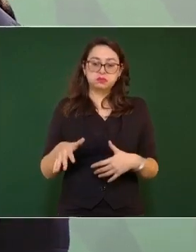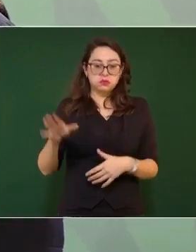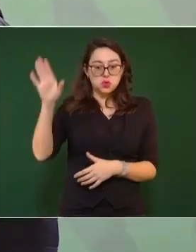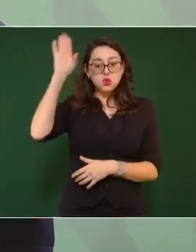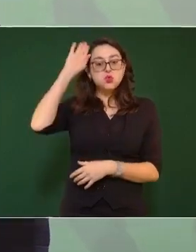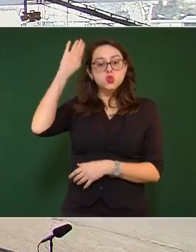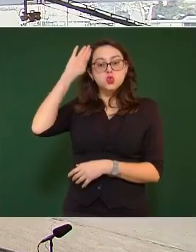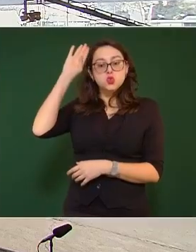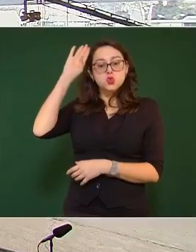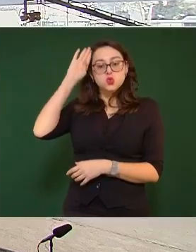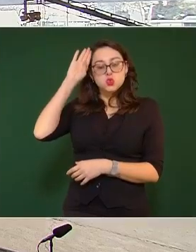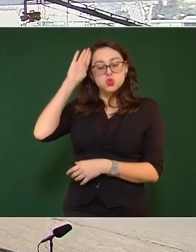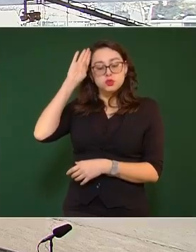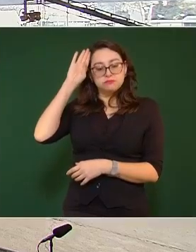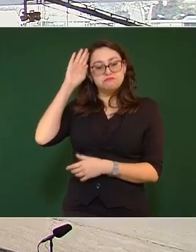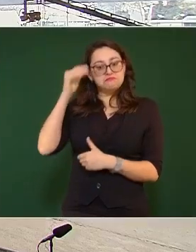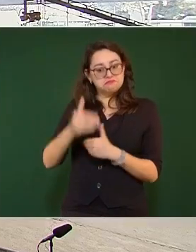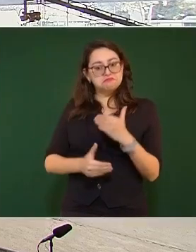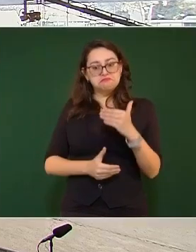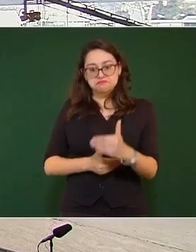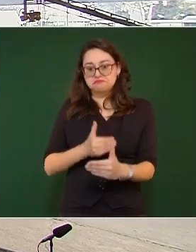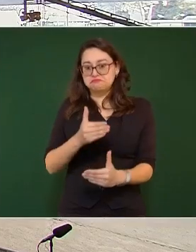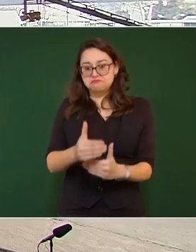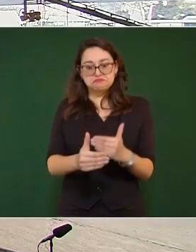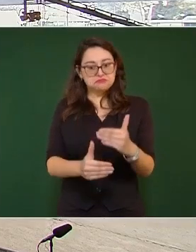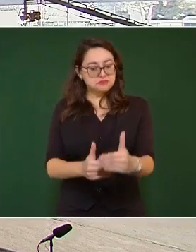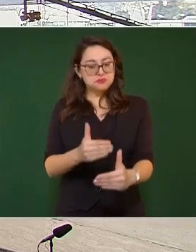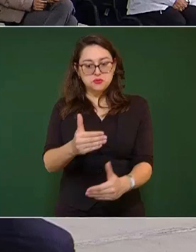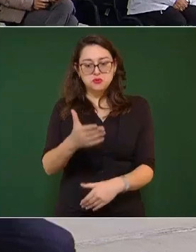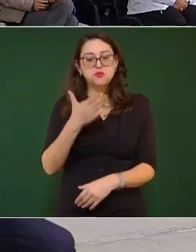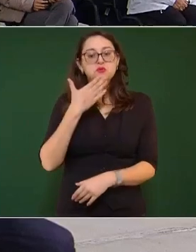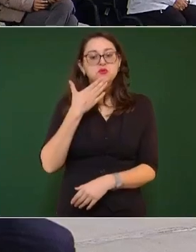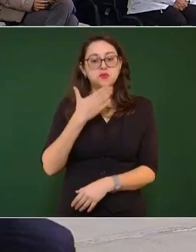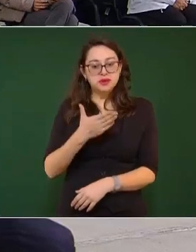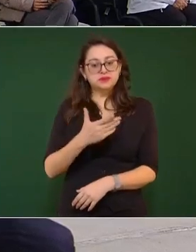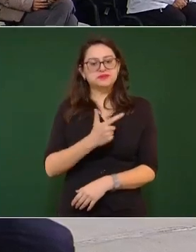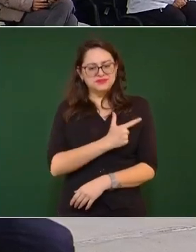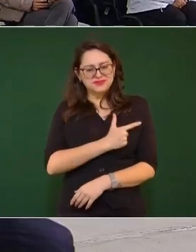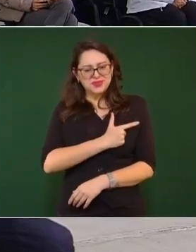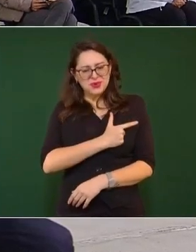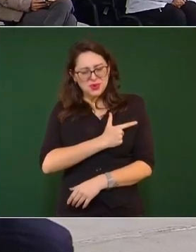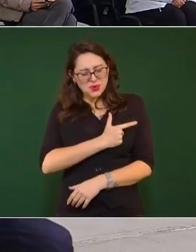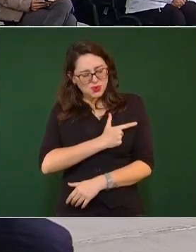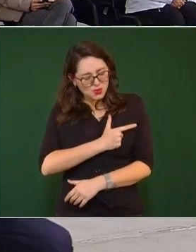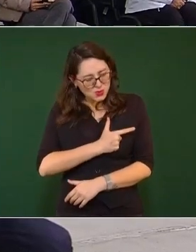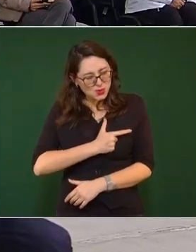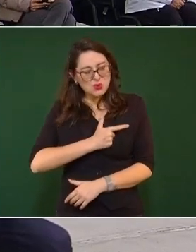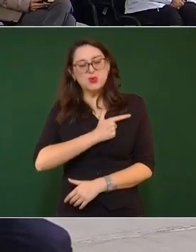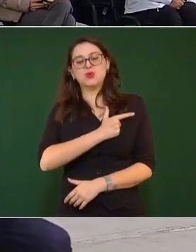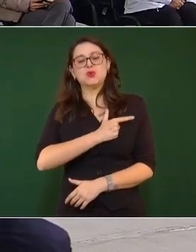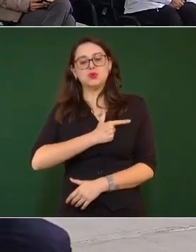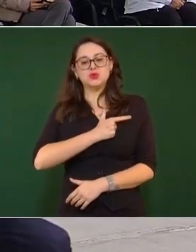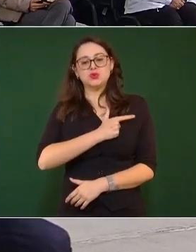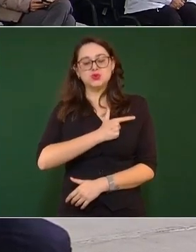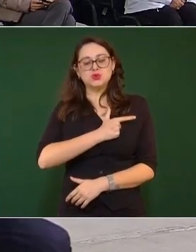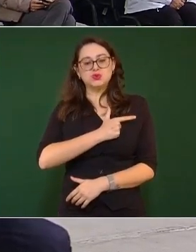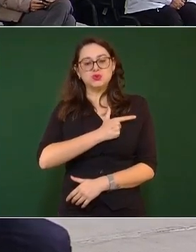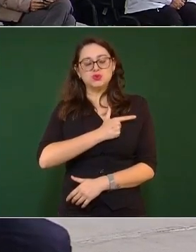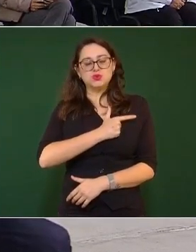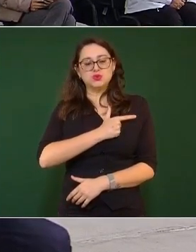excepcional, y va muy bien. Me da mucho gusto que